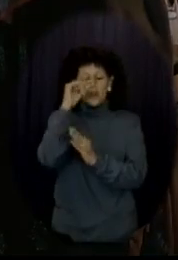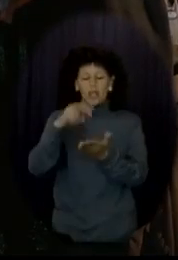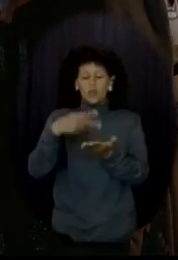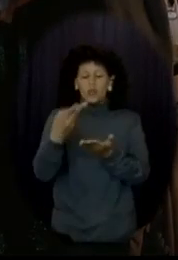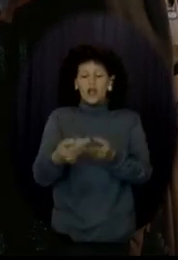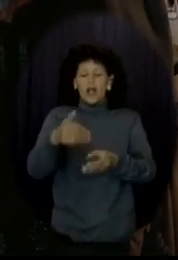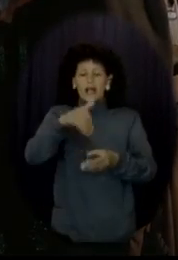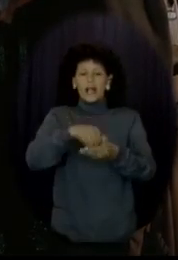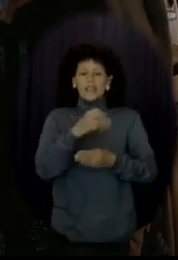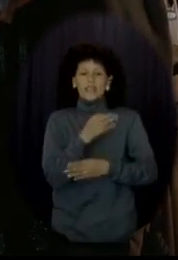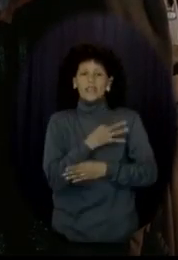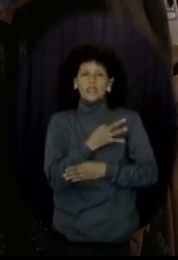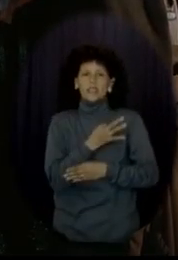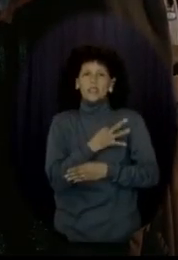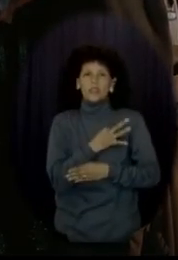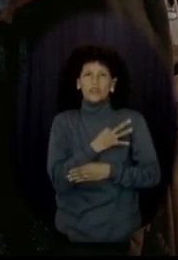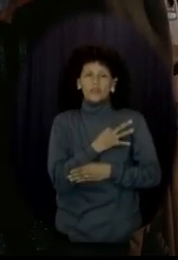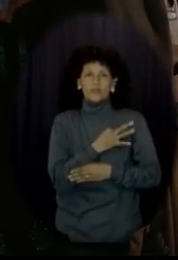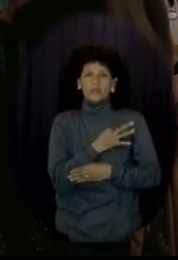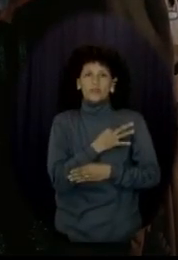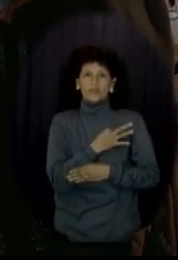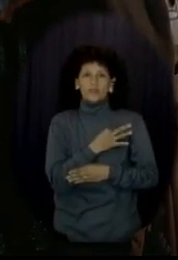Oren para que no caigan en tentación.